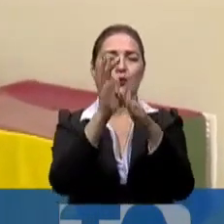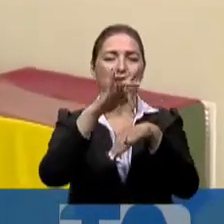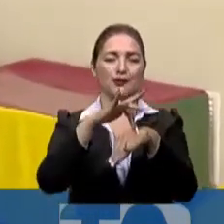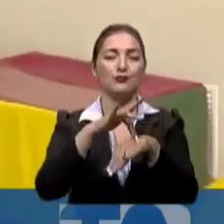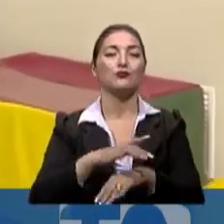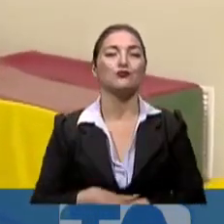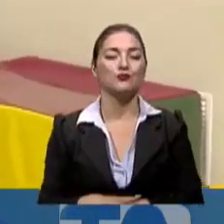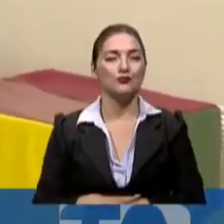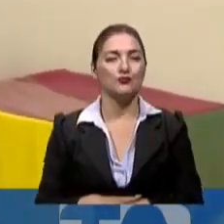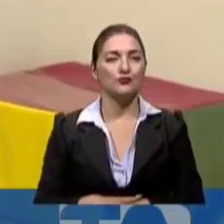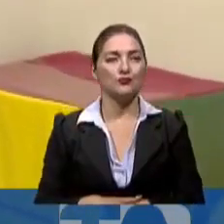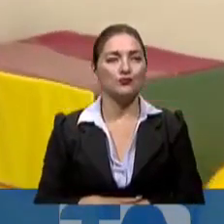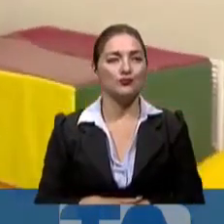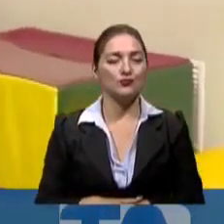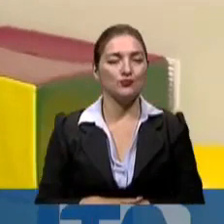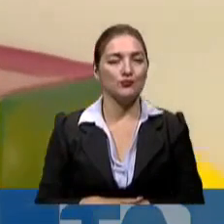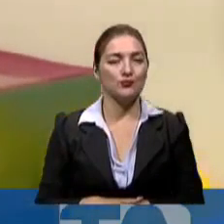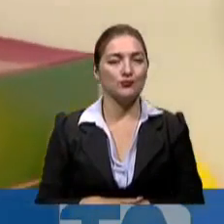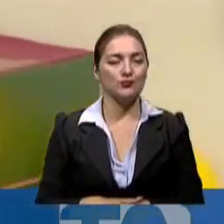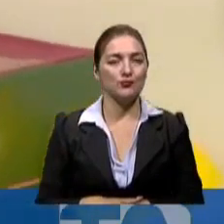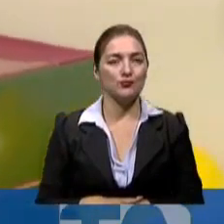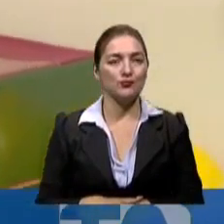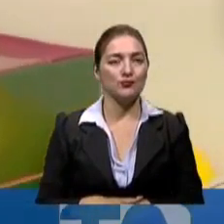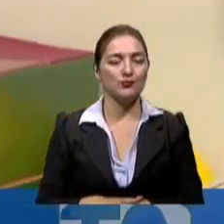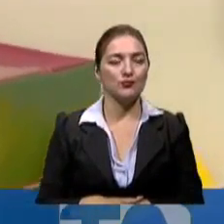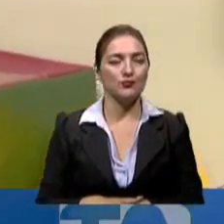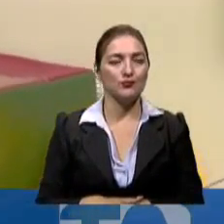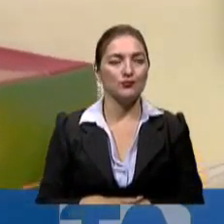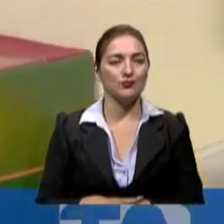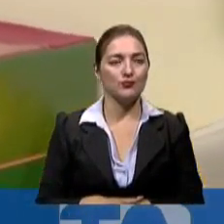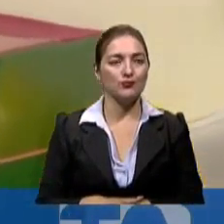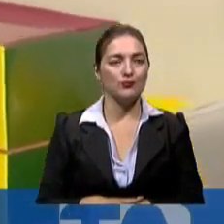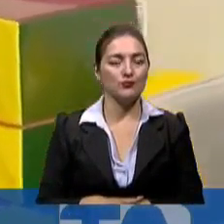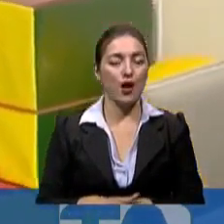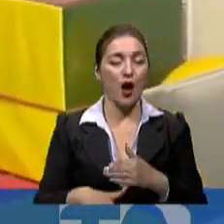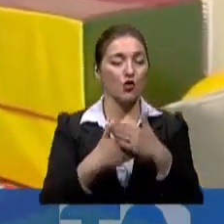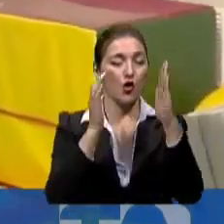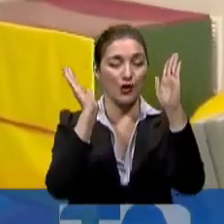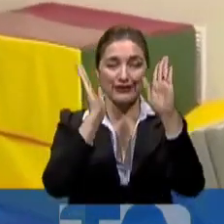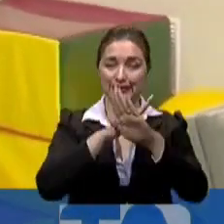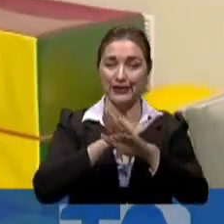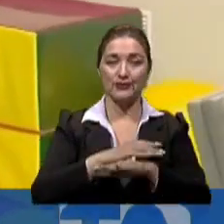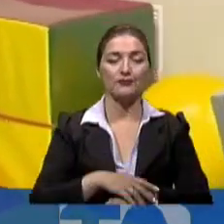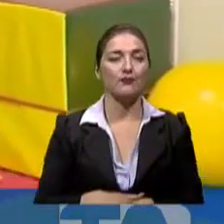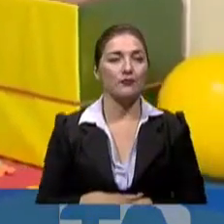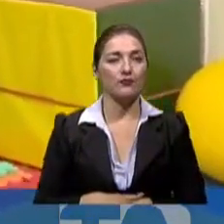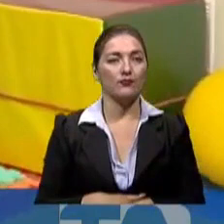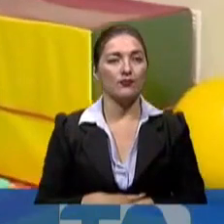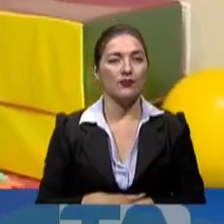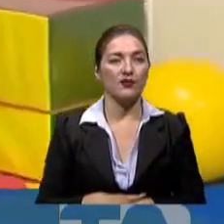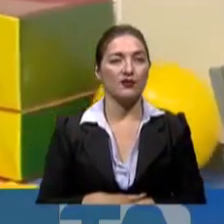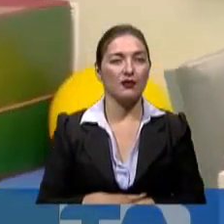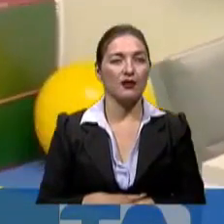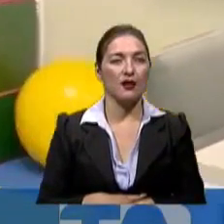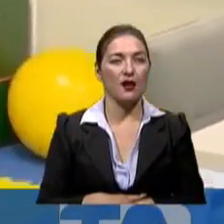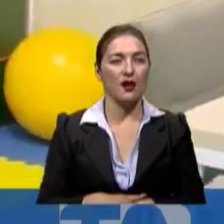cita por demanda espontánea es decir venir al centro y agendar su cita esto es entonces totalmente gratuito y justamente queremos conversar con una de las